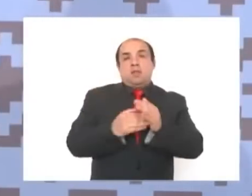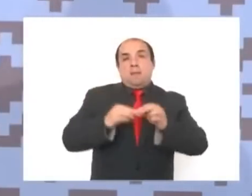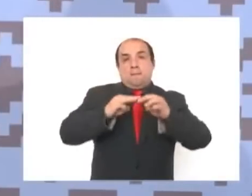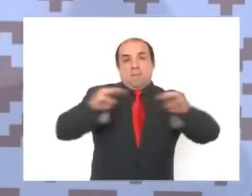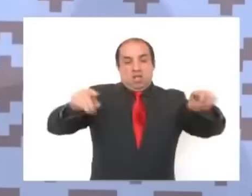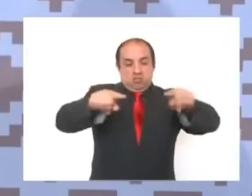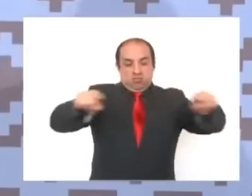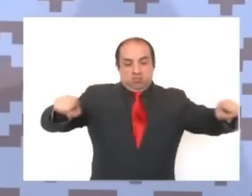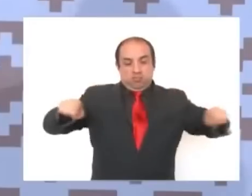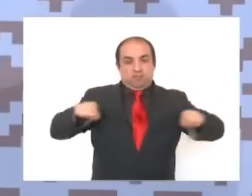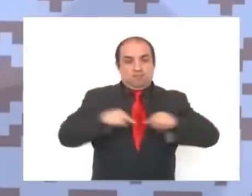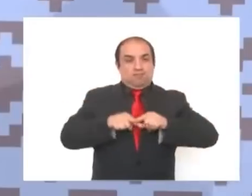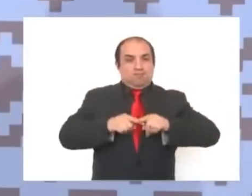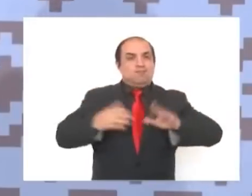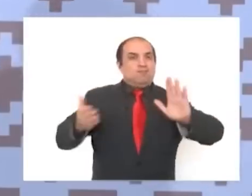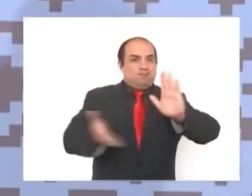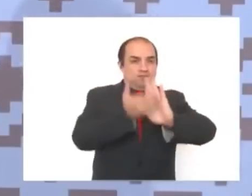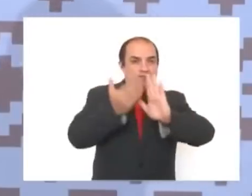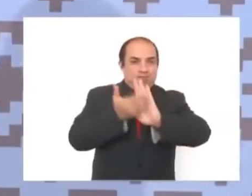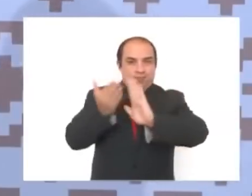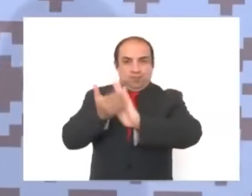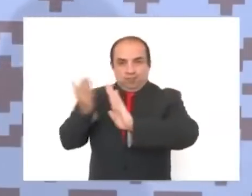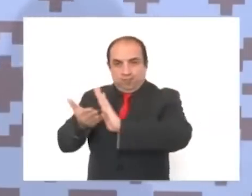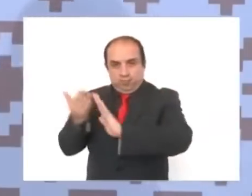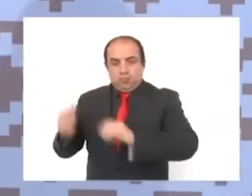para dimensionar lo que significa esto,